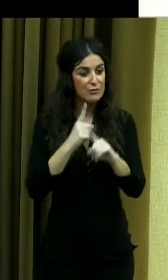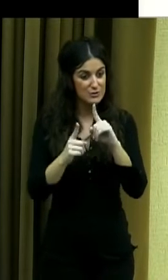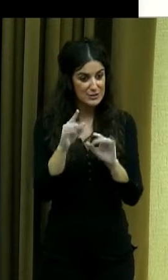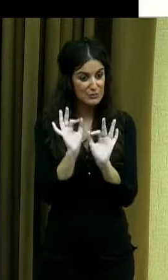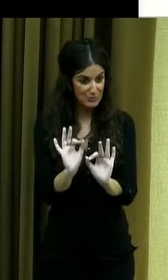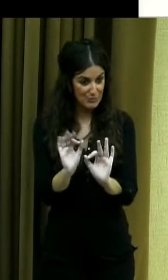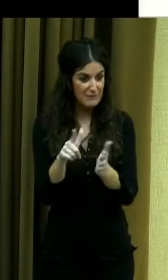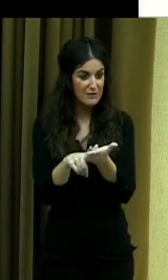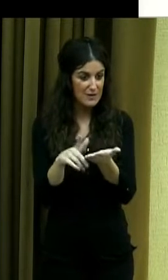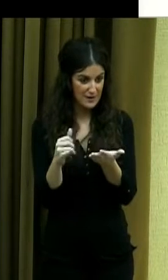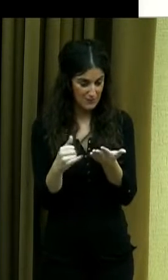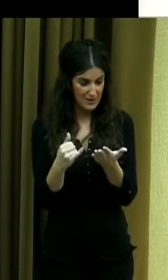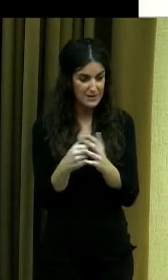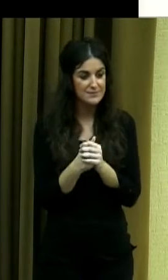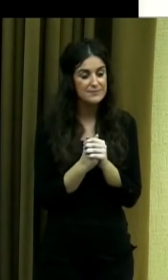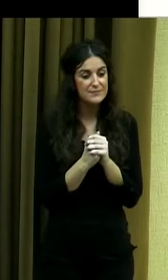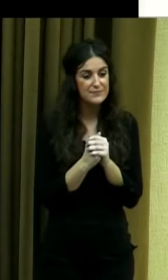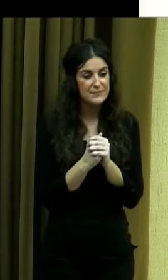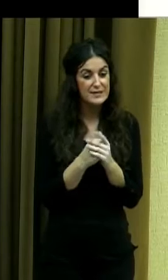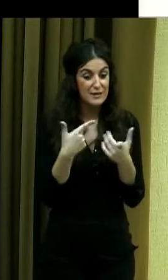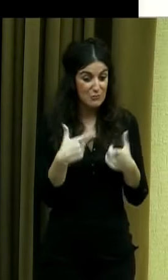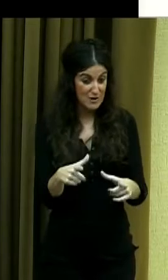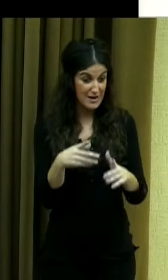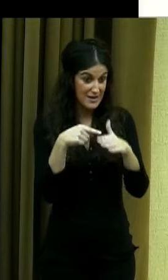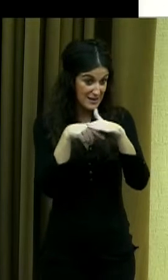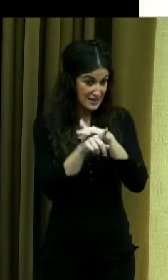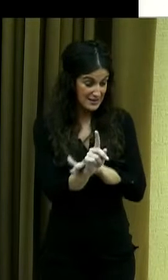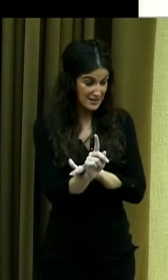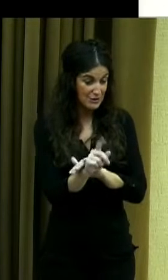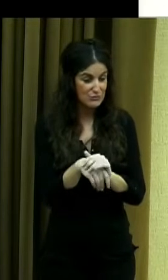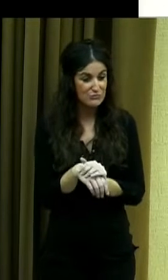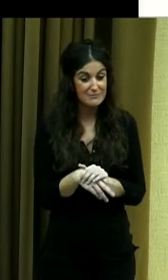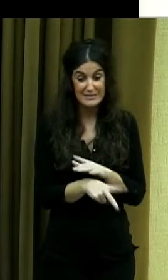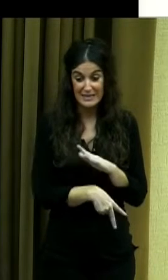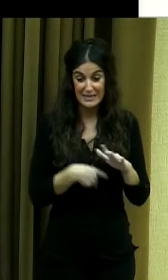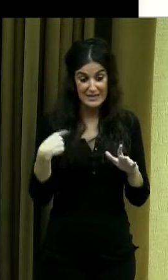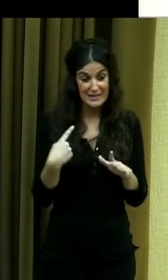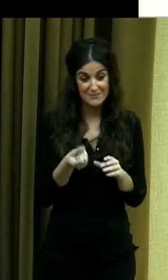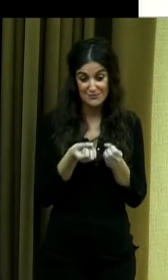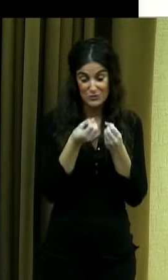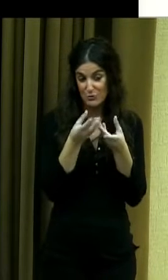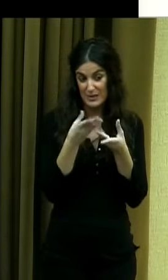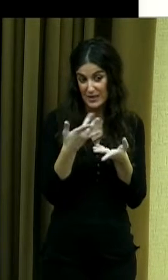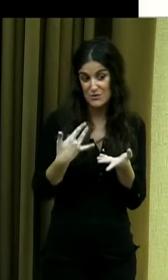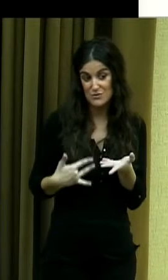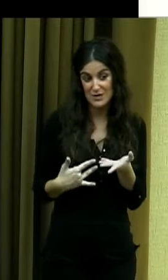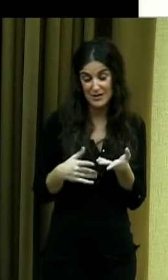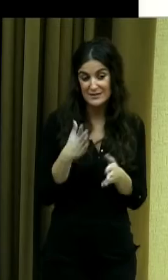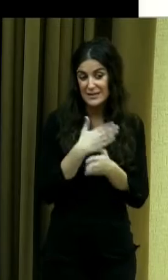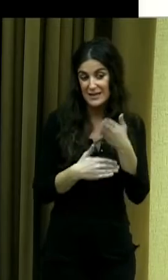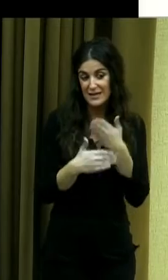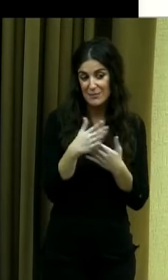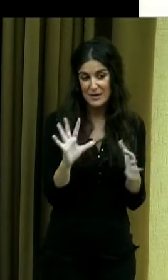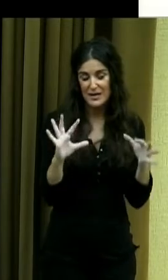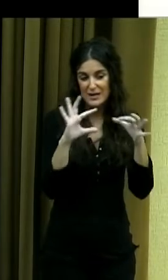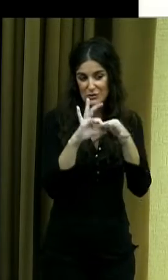de un retraso global, sino específico en un área del desarrollo. En general, como ya hemos comentado, la discapacidad se puede